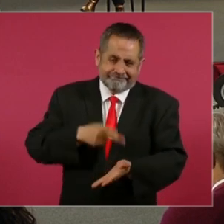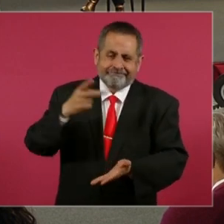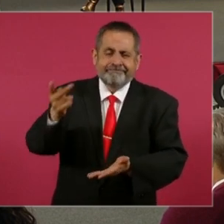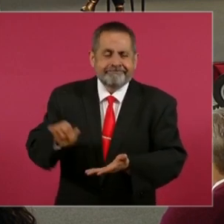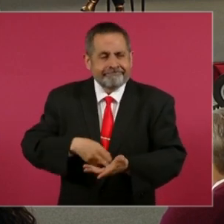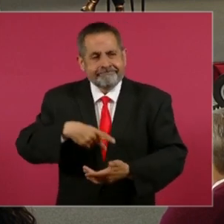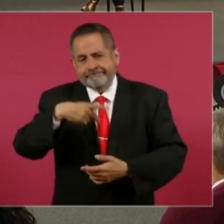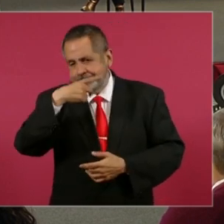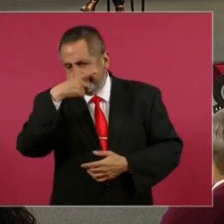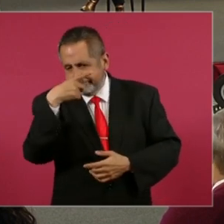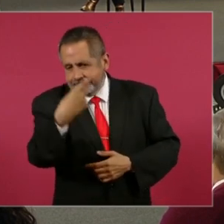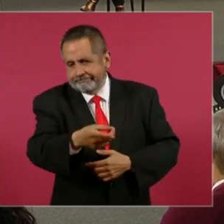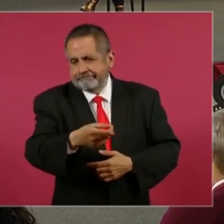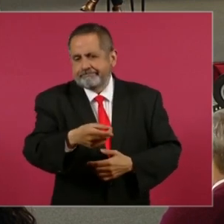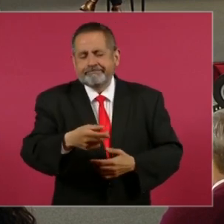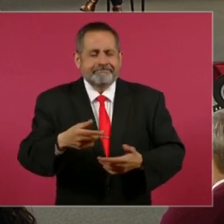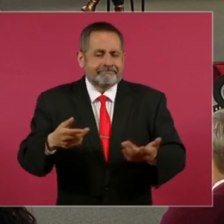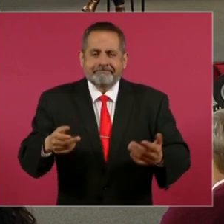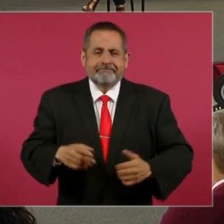que